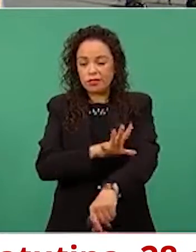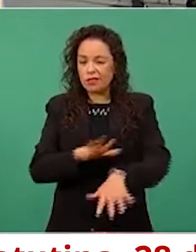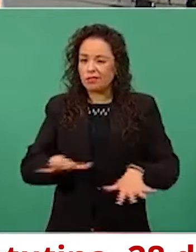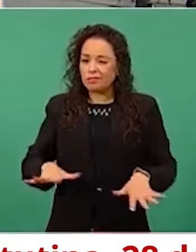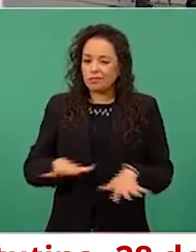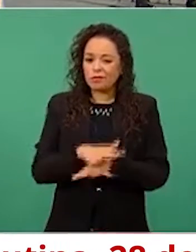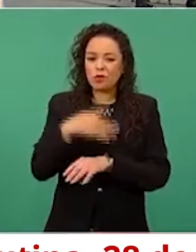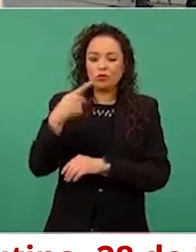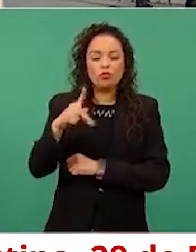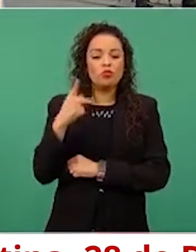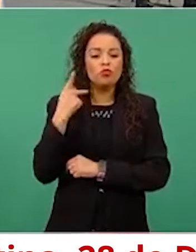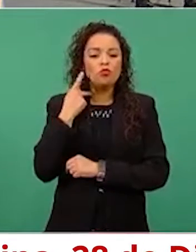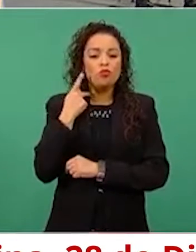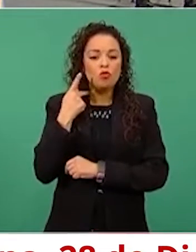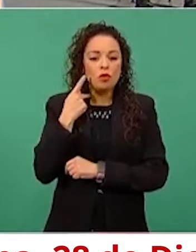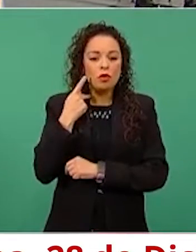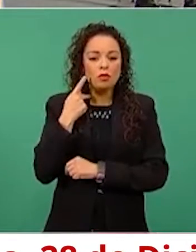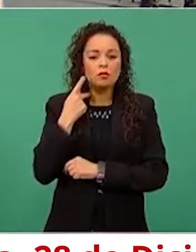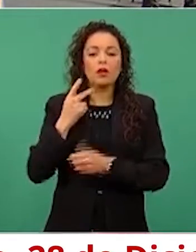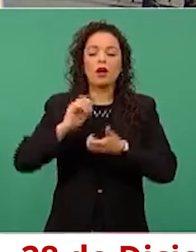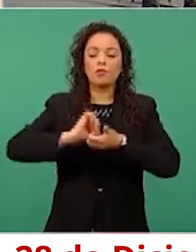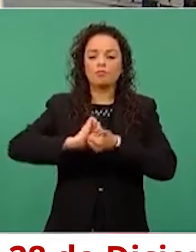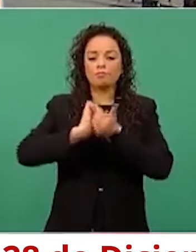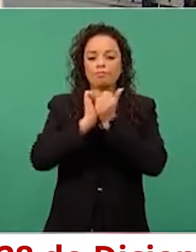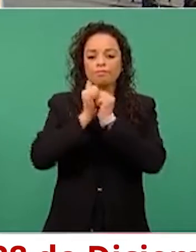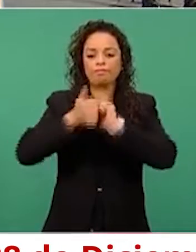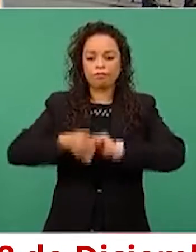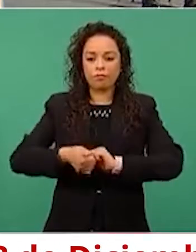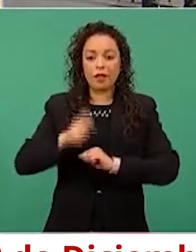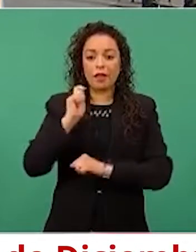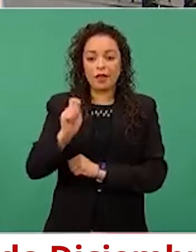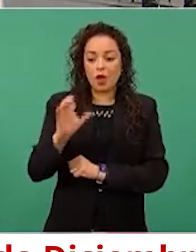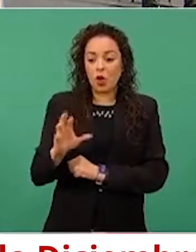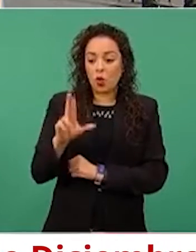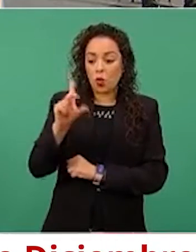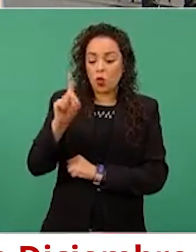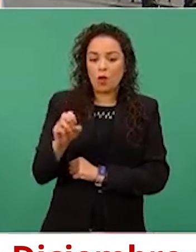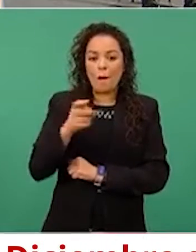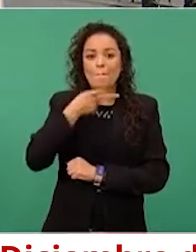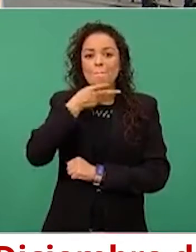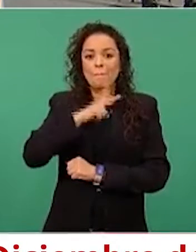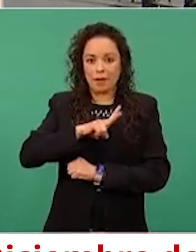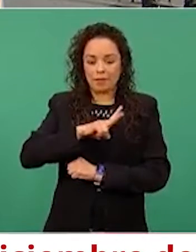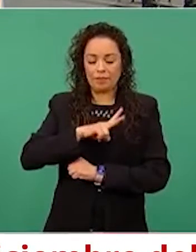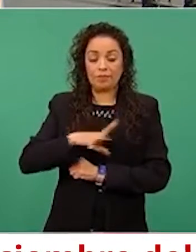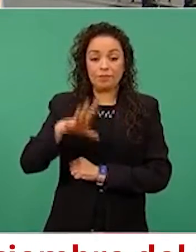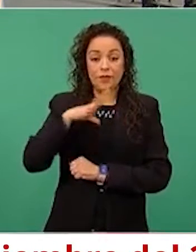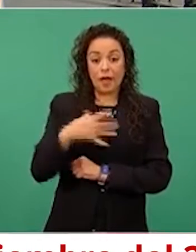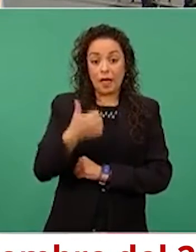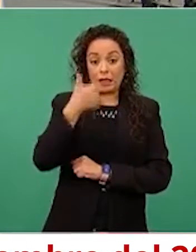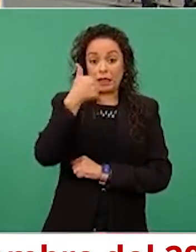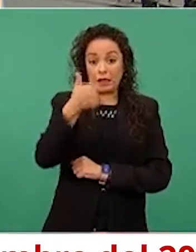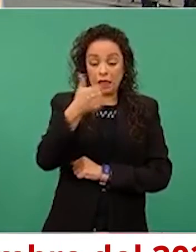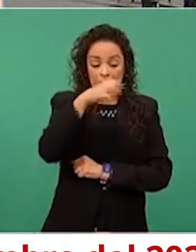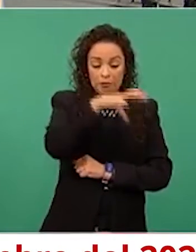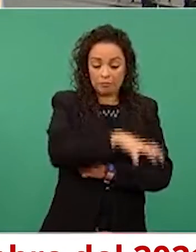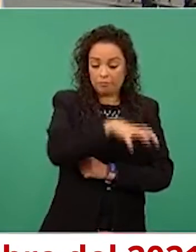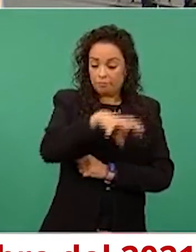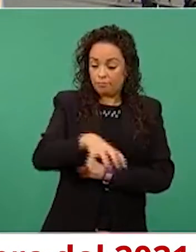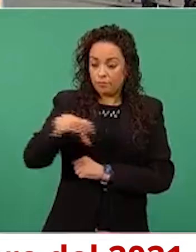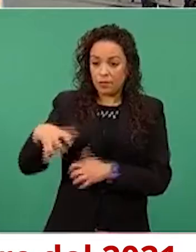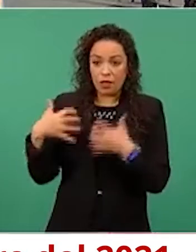y transformar y procesar nuestro crudo. Son las 6 refinerías que actualmente se